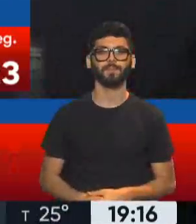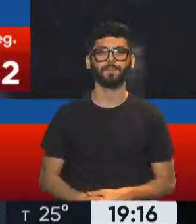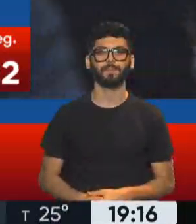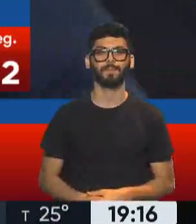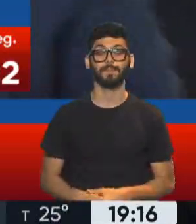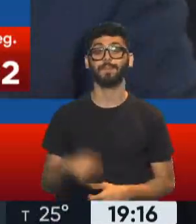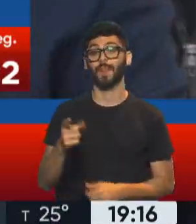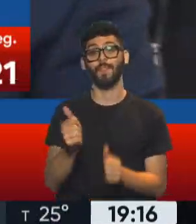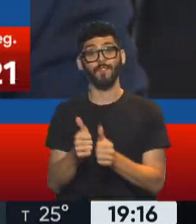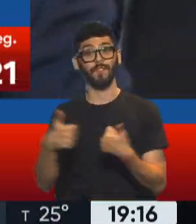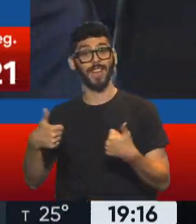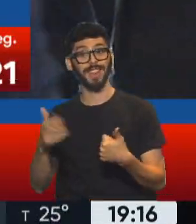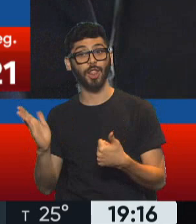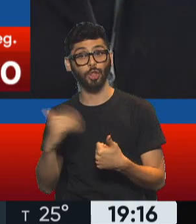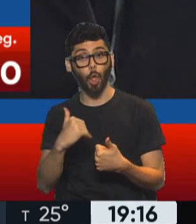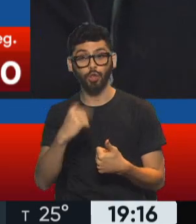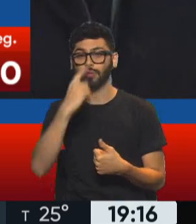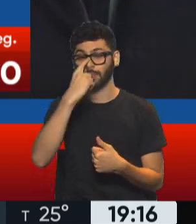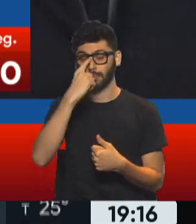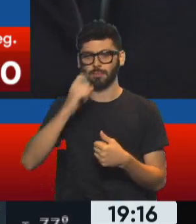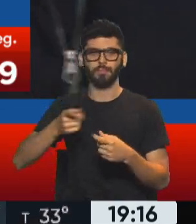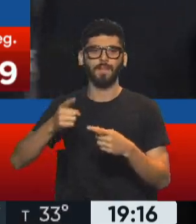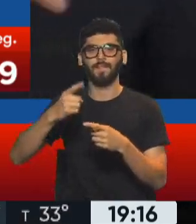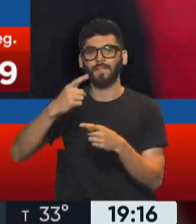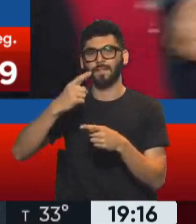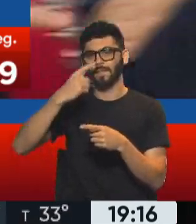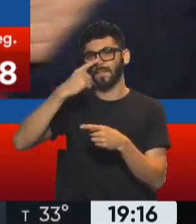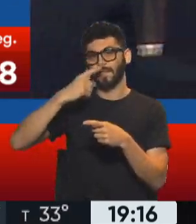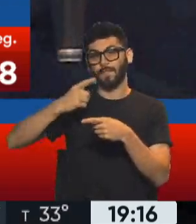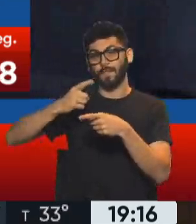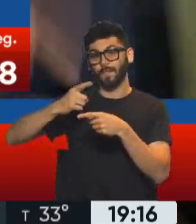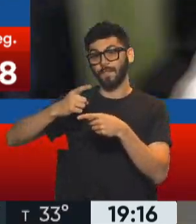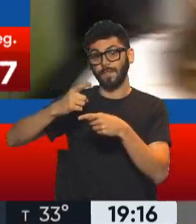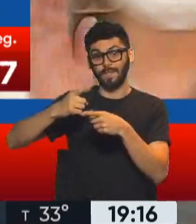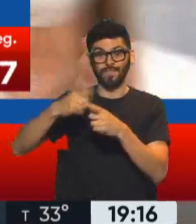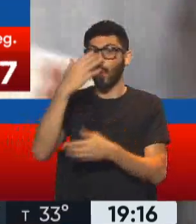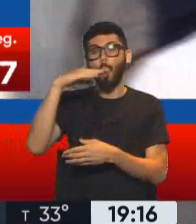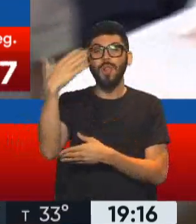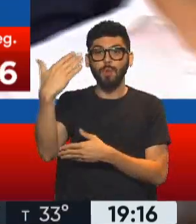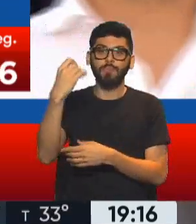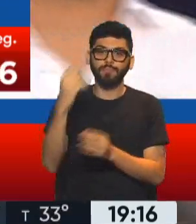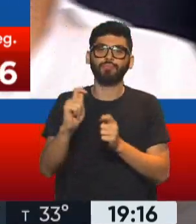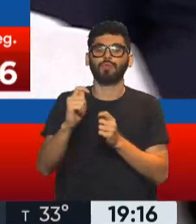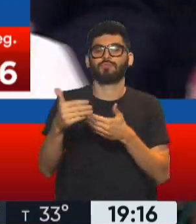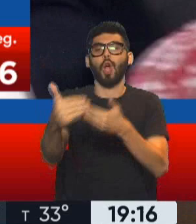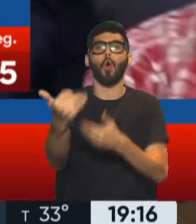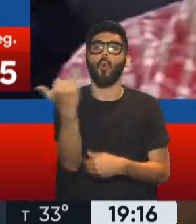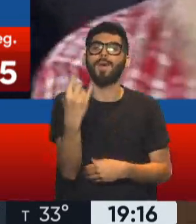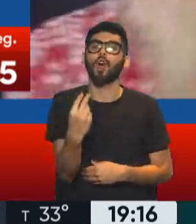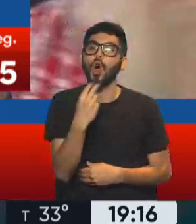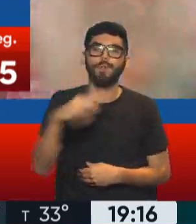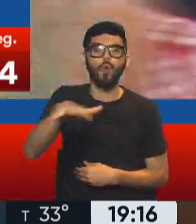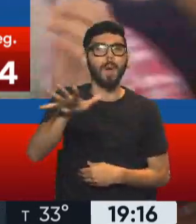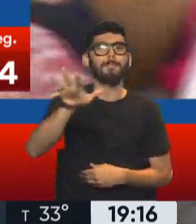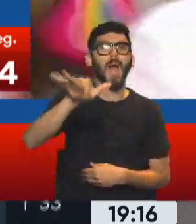Y el Frente de Todos postergó su gran acto de cierre de campaña para el próximo jueves 11 en el municipio bonaerense de Merlo,